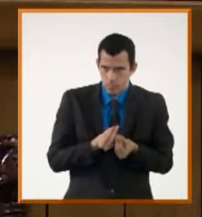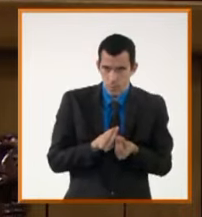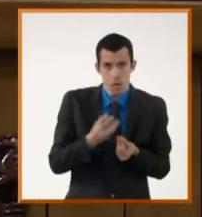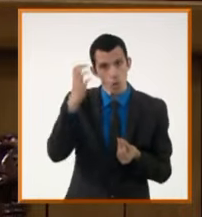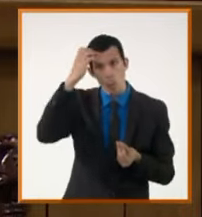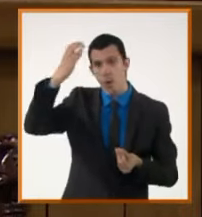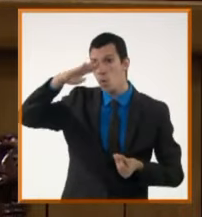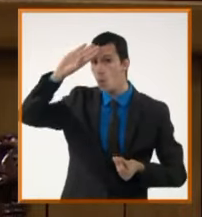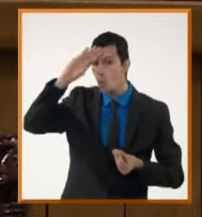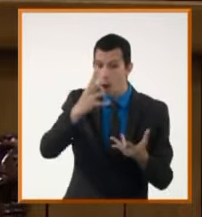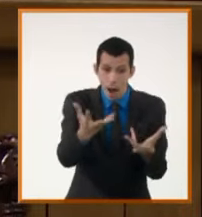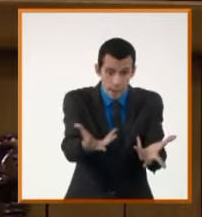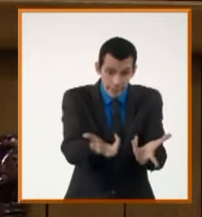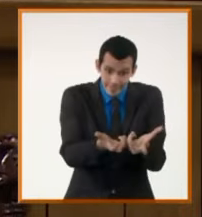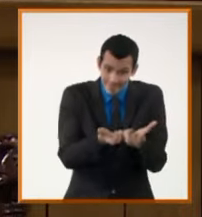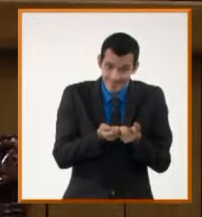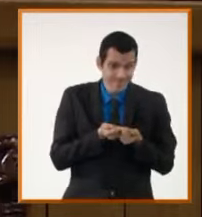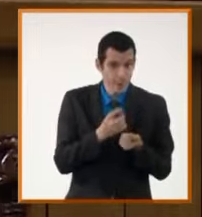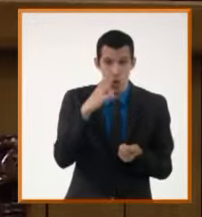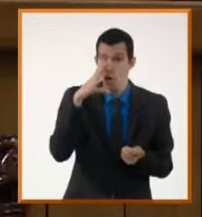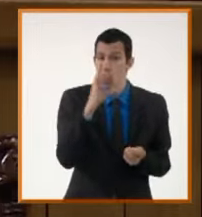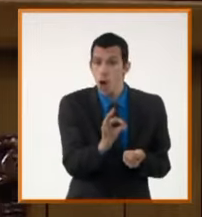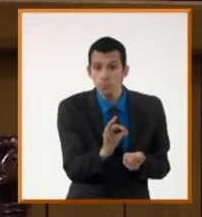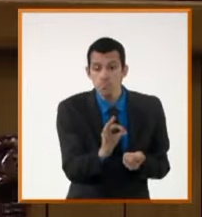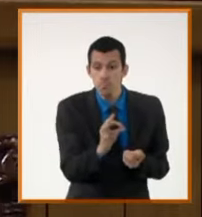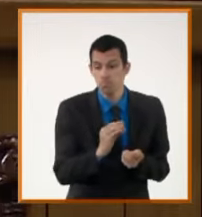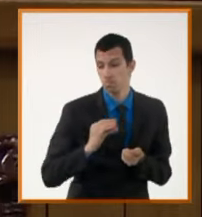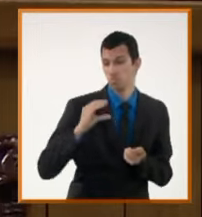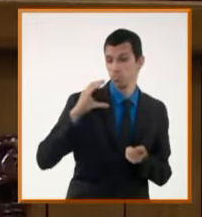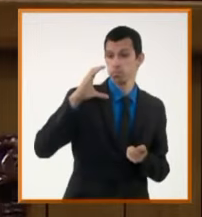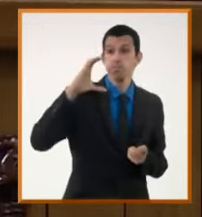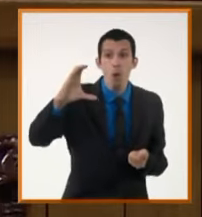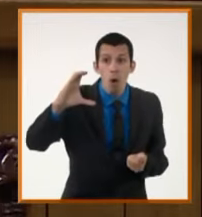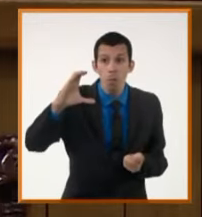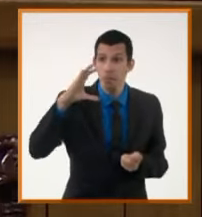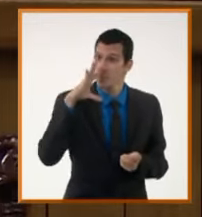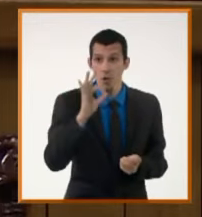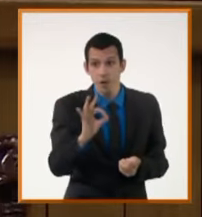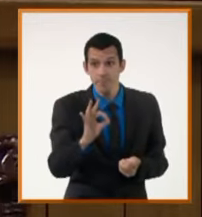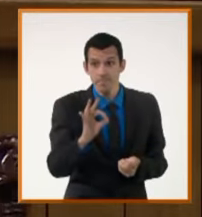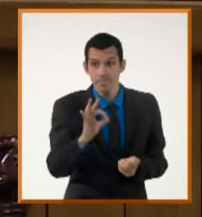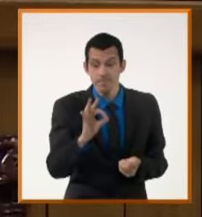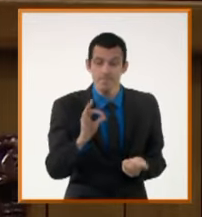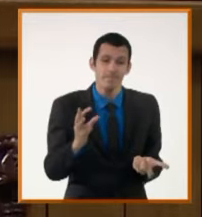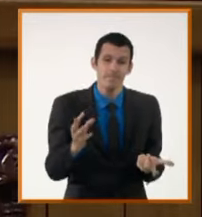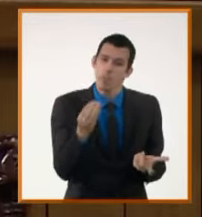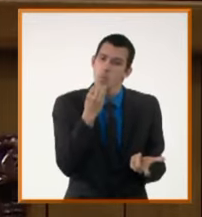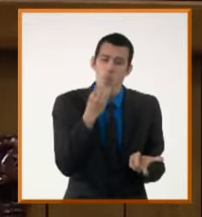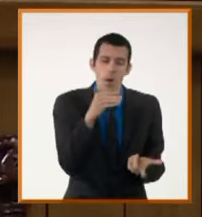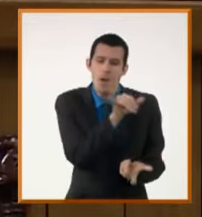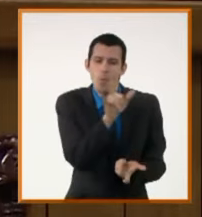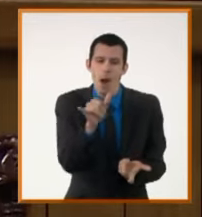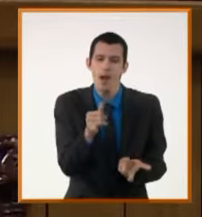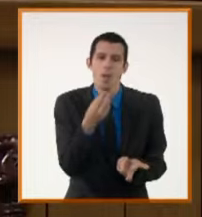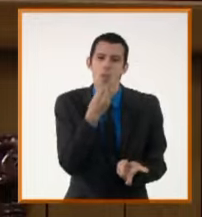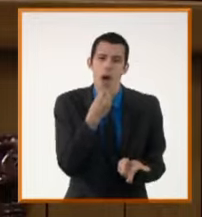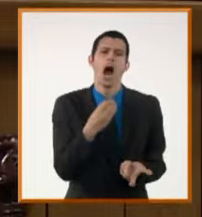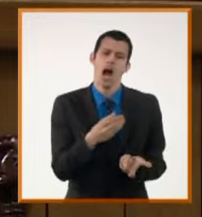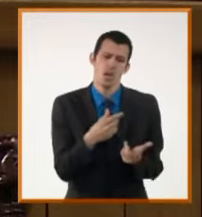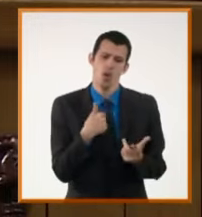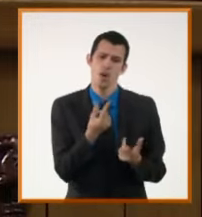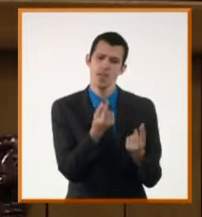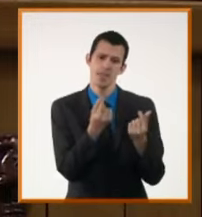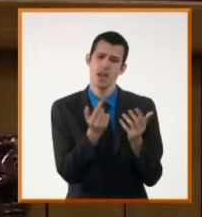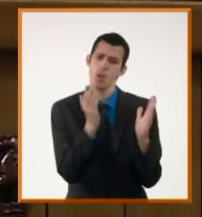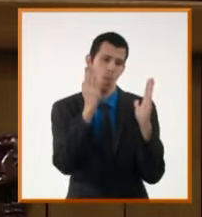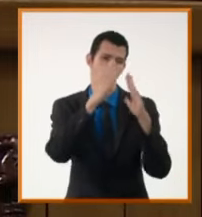la fuente que nos permita sustentar la aprobación de políticas sociales, y una de ellas es el justo incremento de las